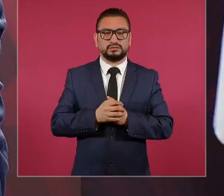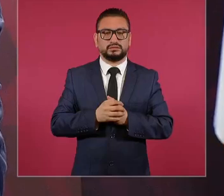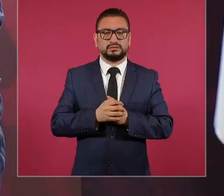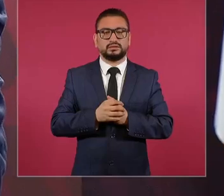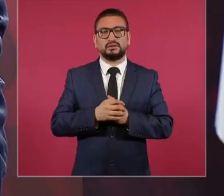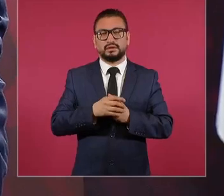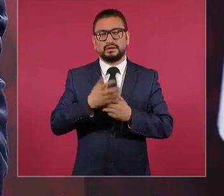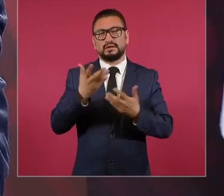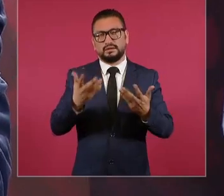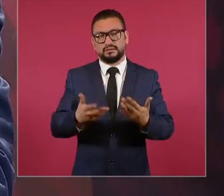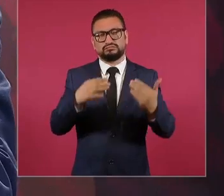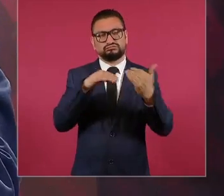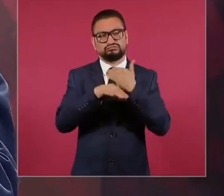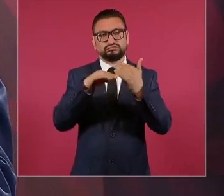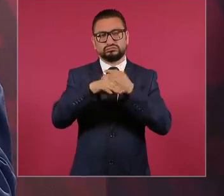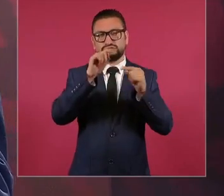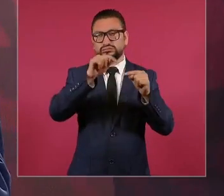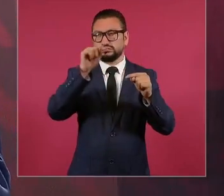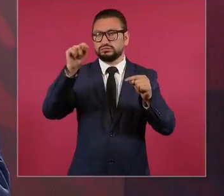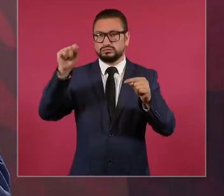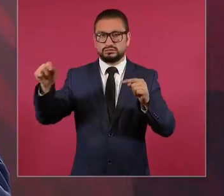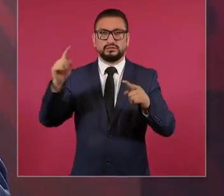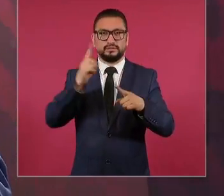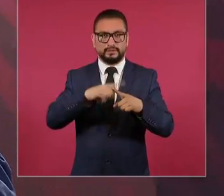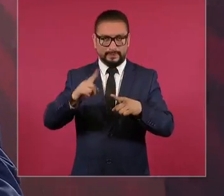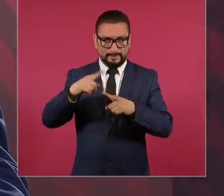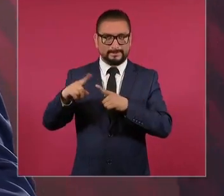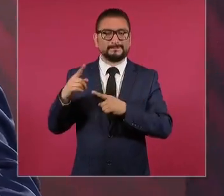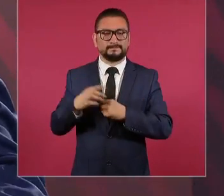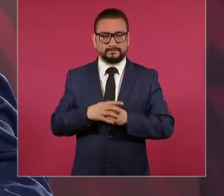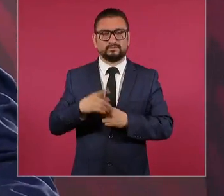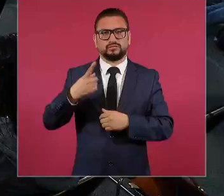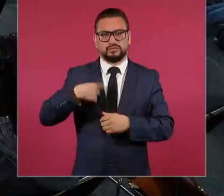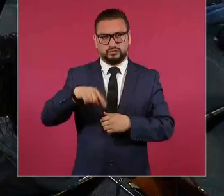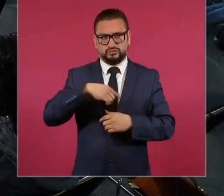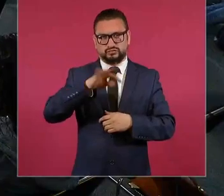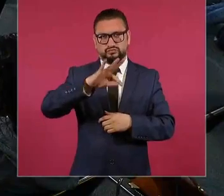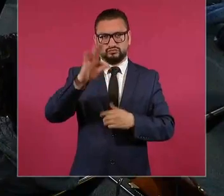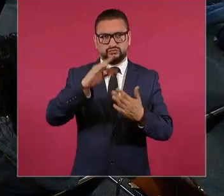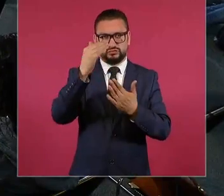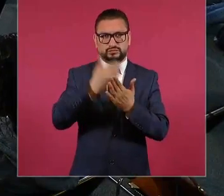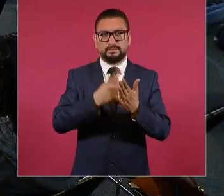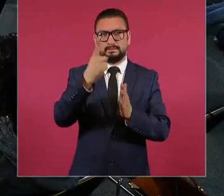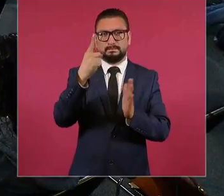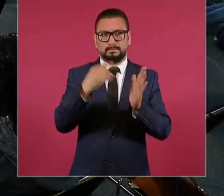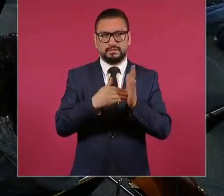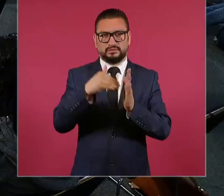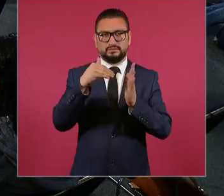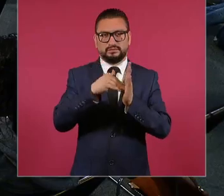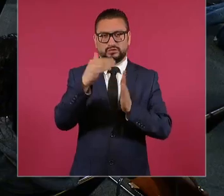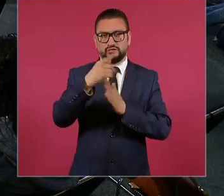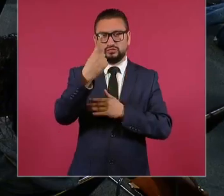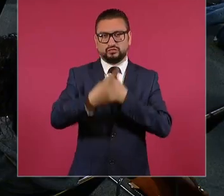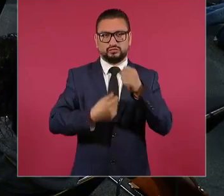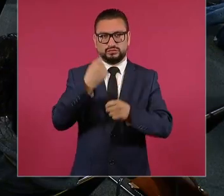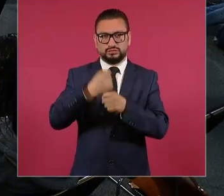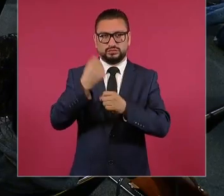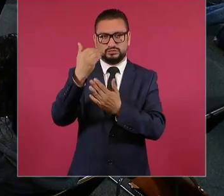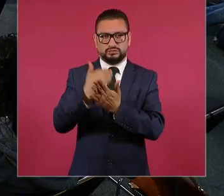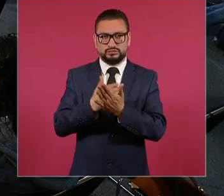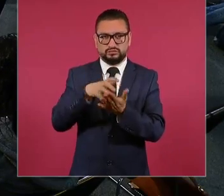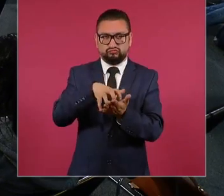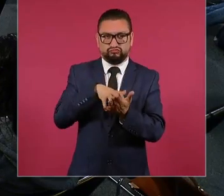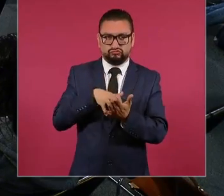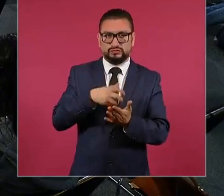Entonces, logramos un descuento de mil millones por año y esos mil